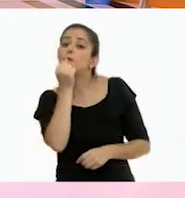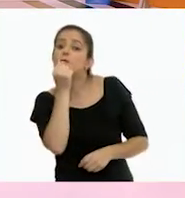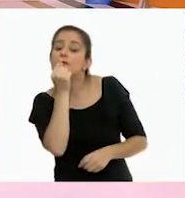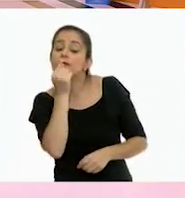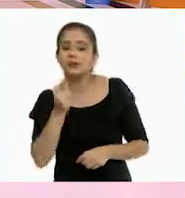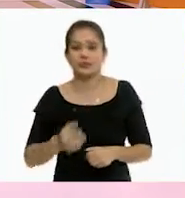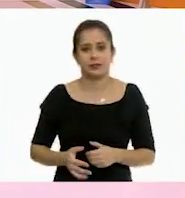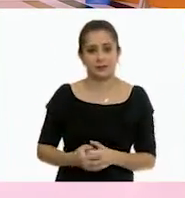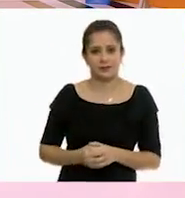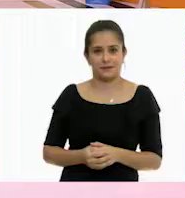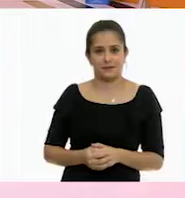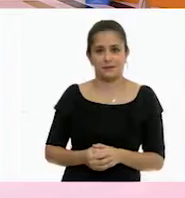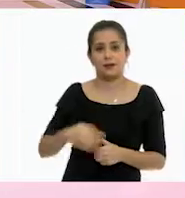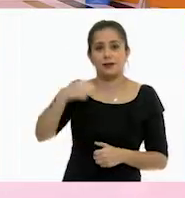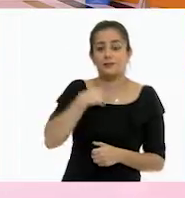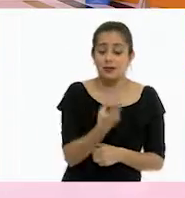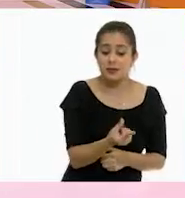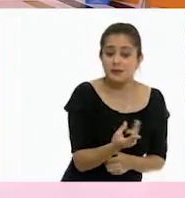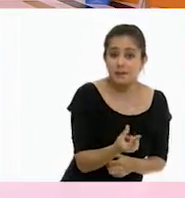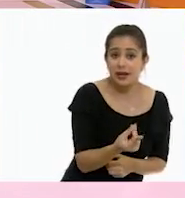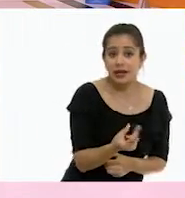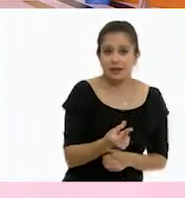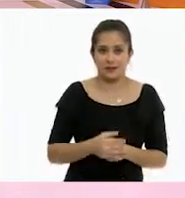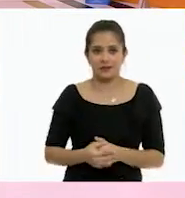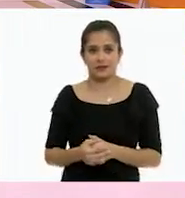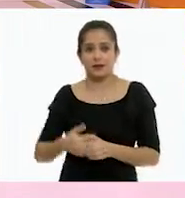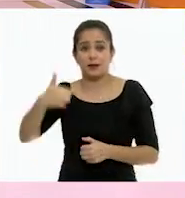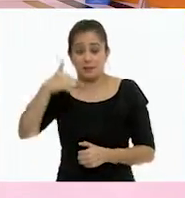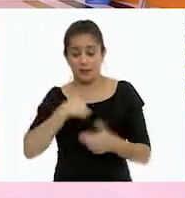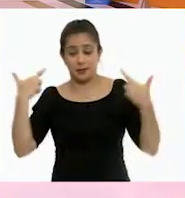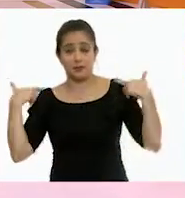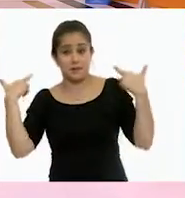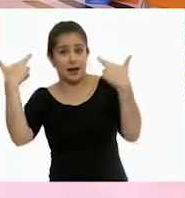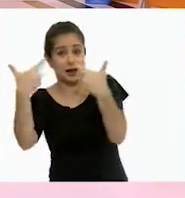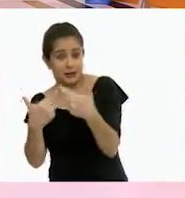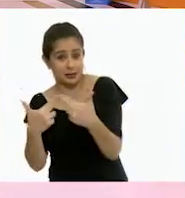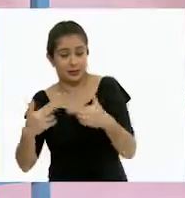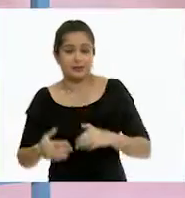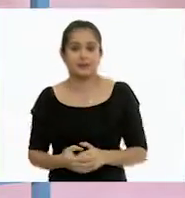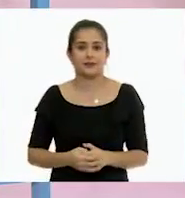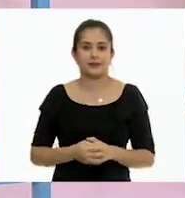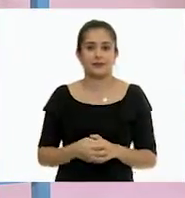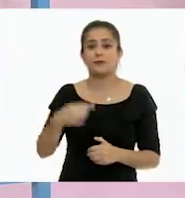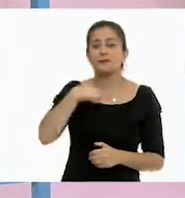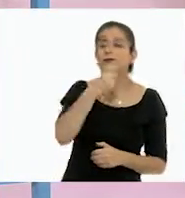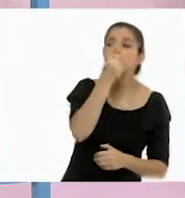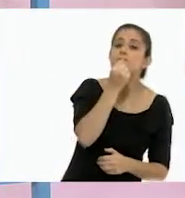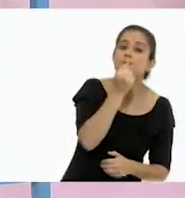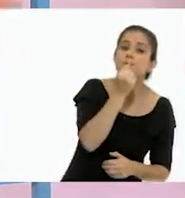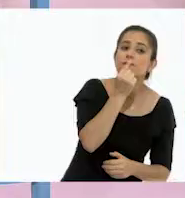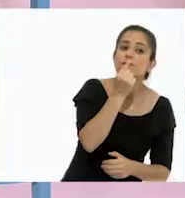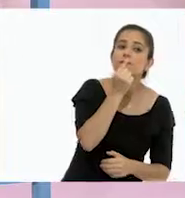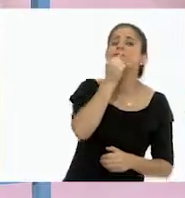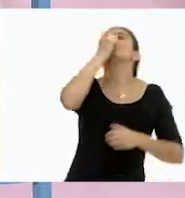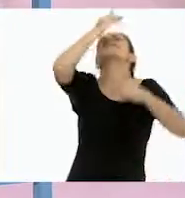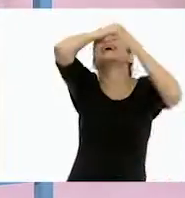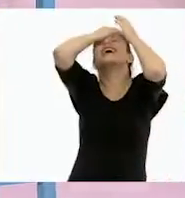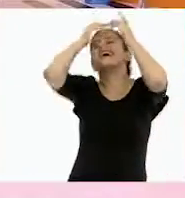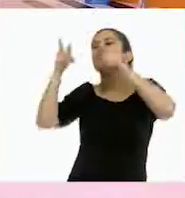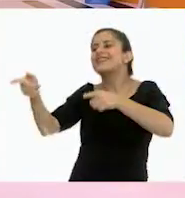policía. Mi perro. Mi maestro. El policía. Ah, ya lo habías dicho.